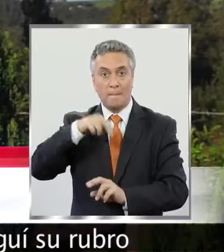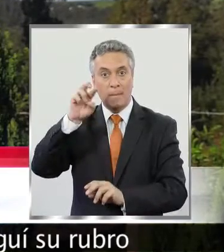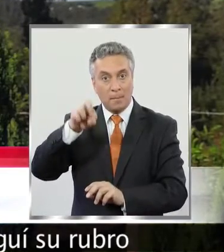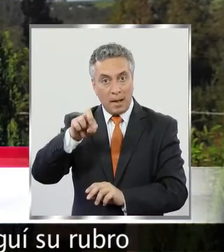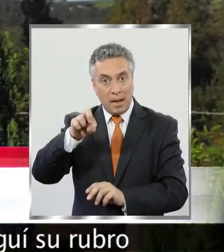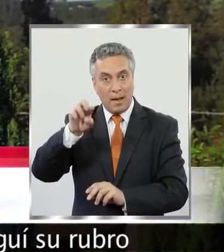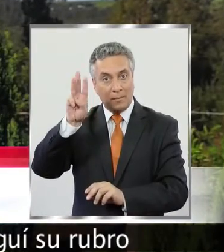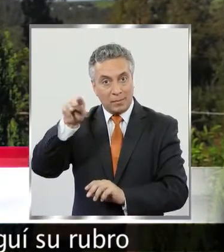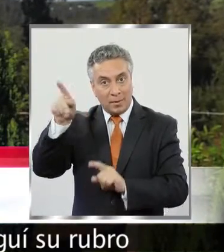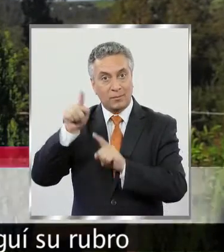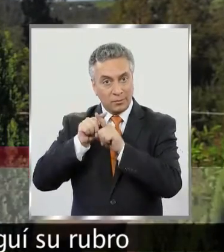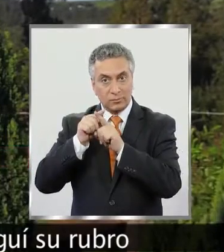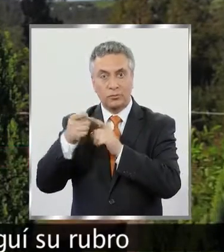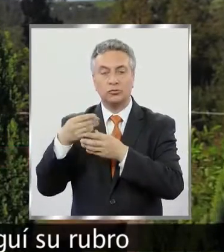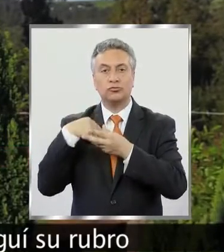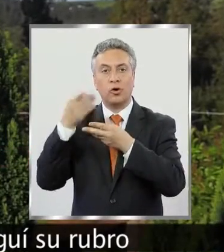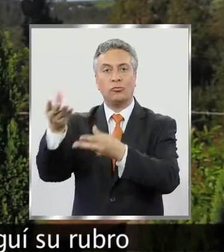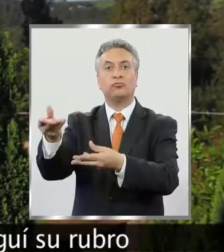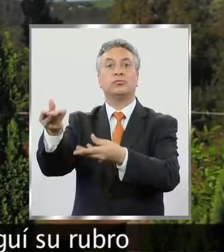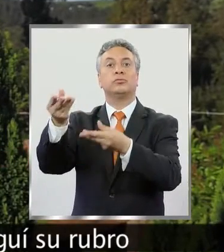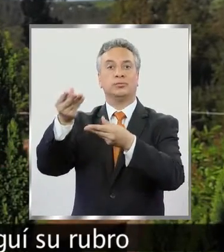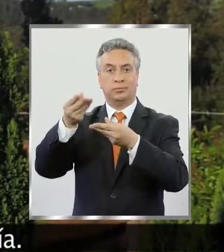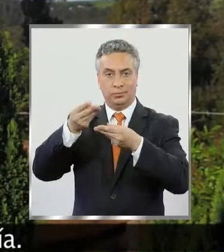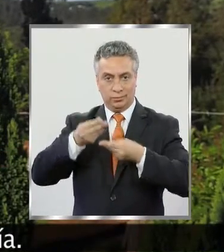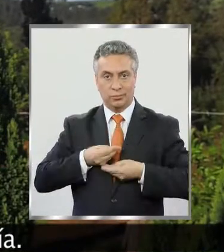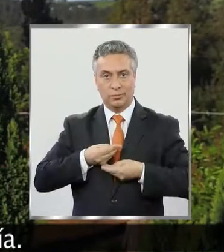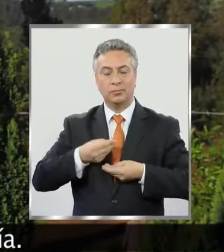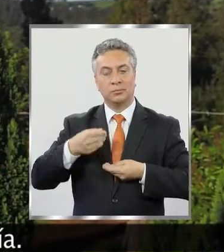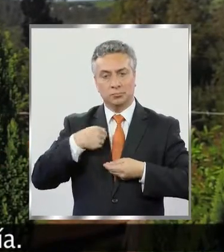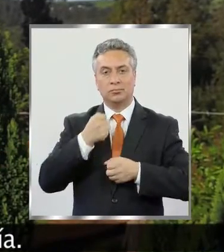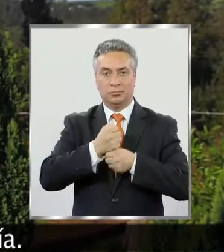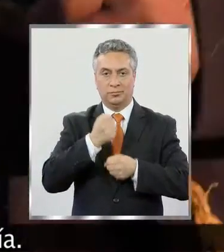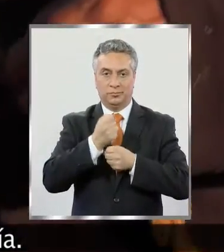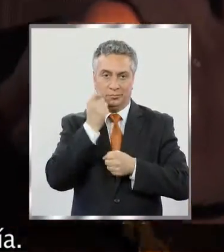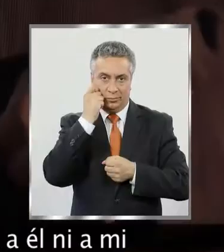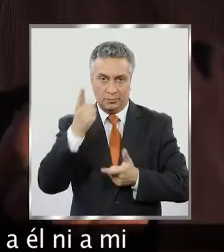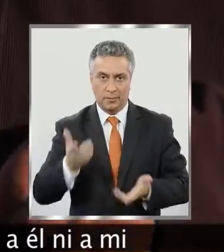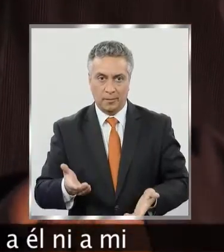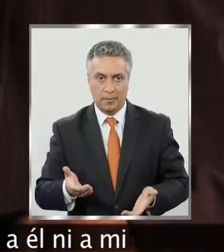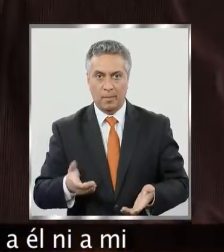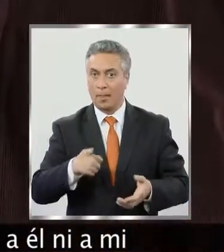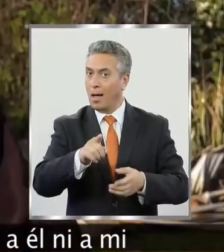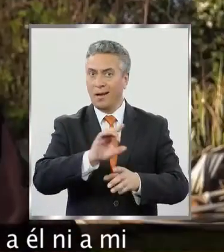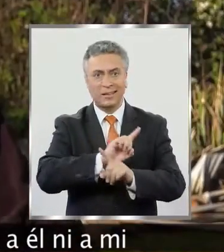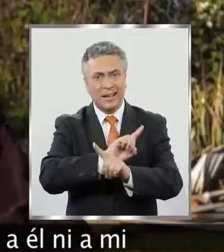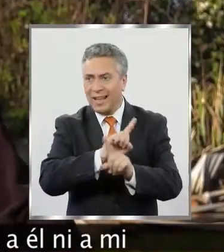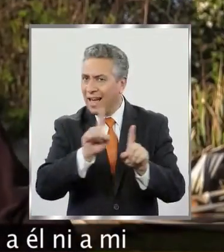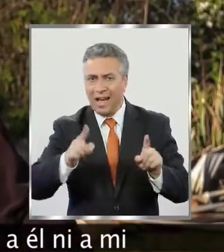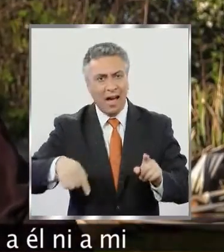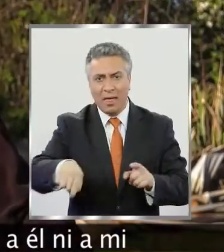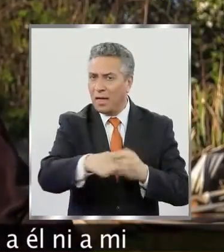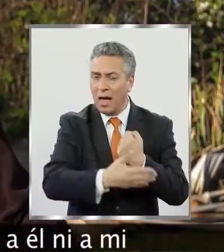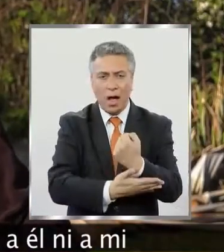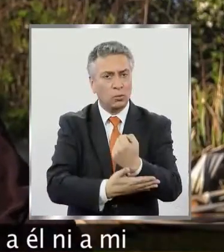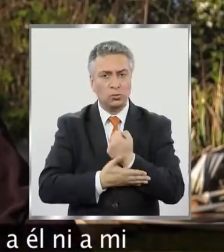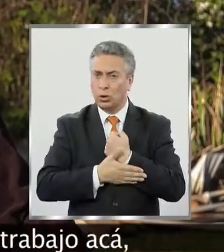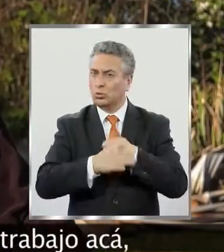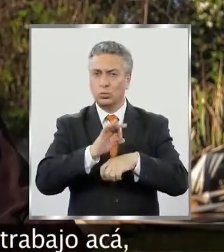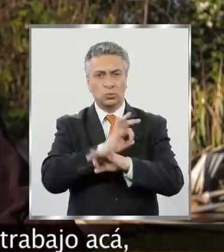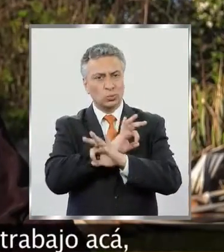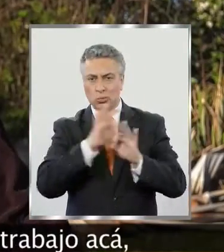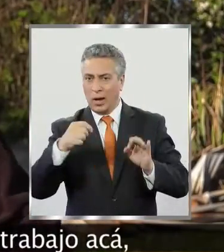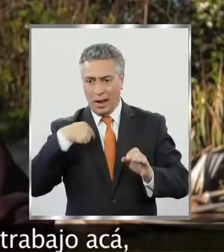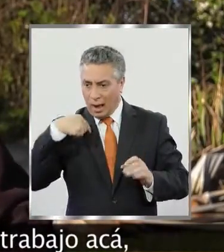trabajaron, yo seguí su rubro de ellos que seguían de artesanía. Nadie nos ayudaba nunca, a él ni a mí ni